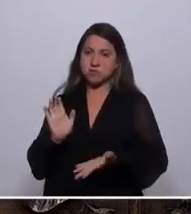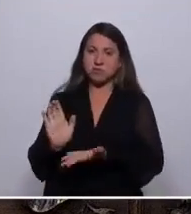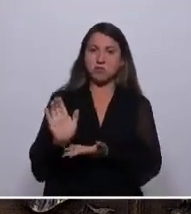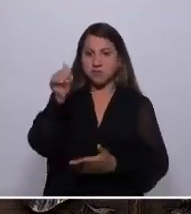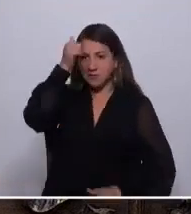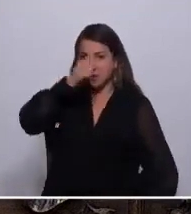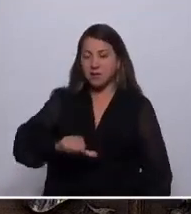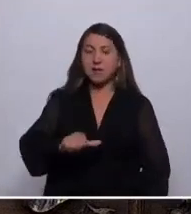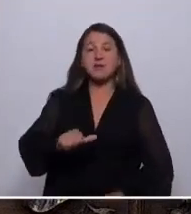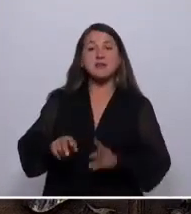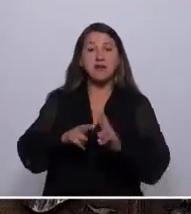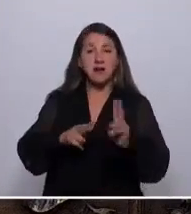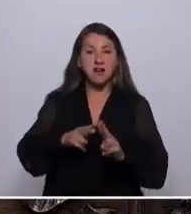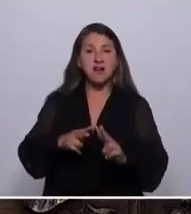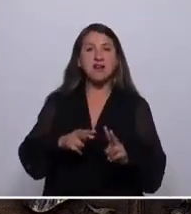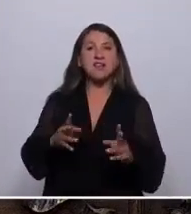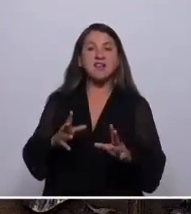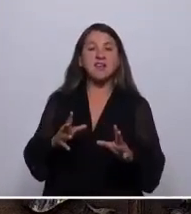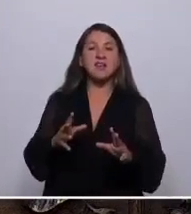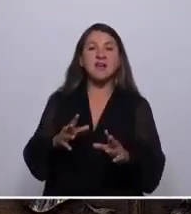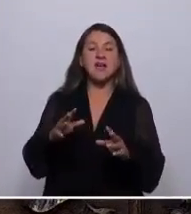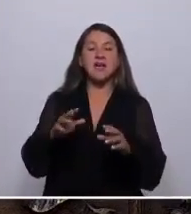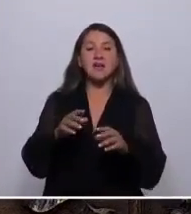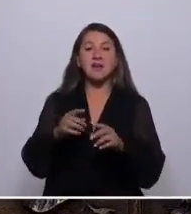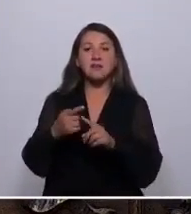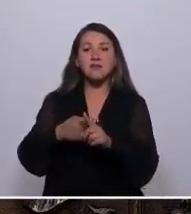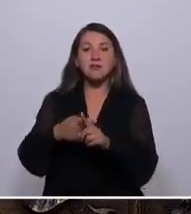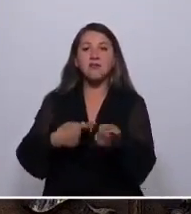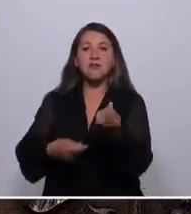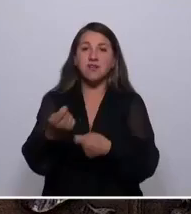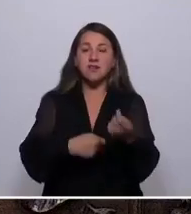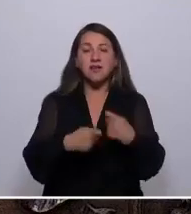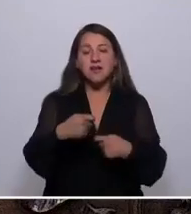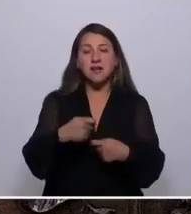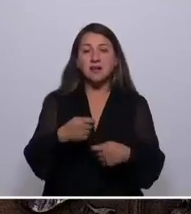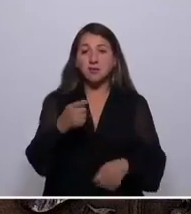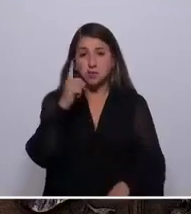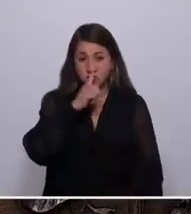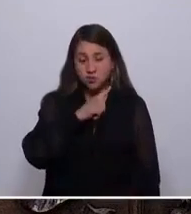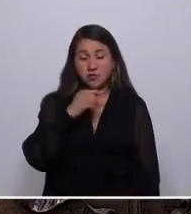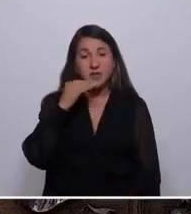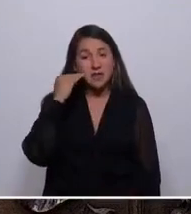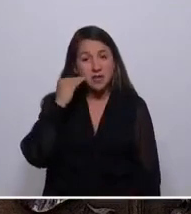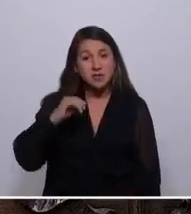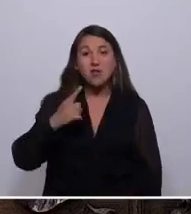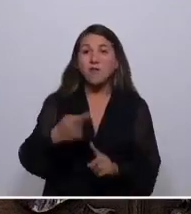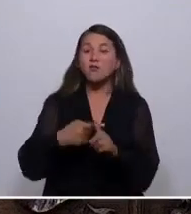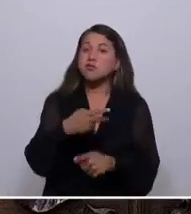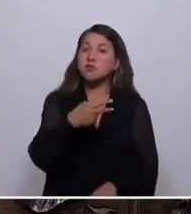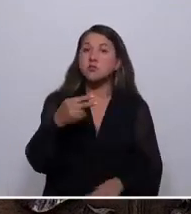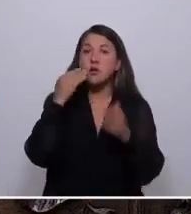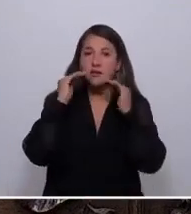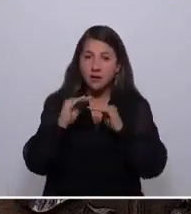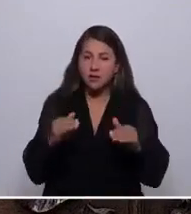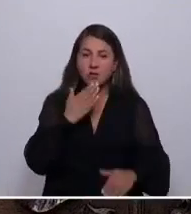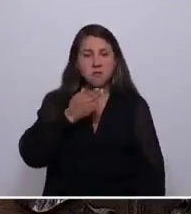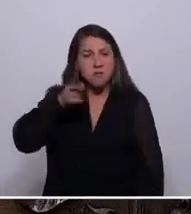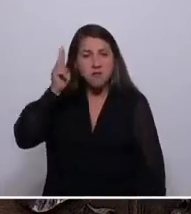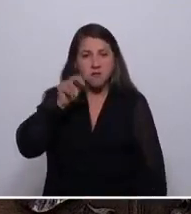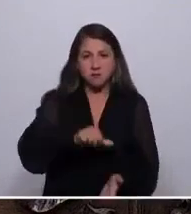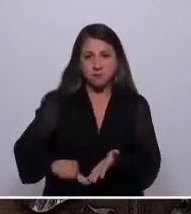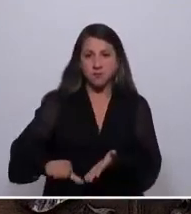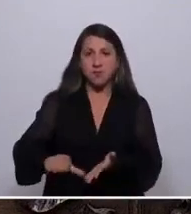y reparará la explotación sexual comercial de niños, niñas y adolescentes y el abuso sexual infantil. Y por